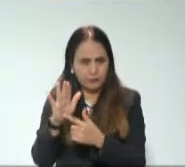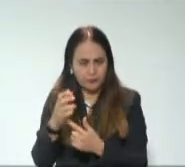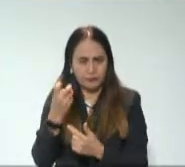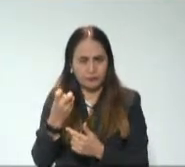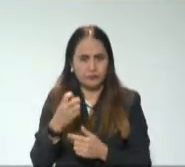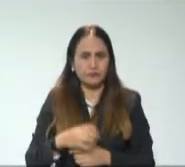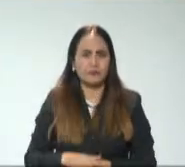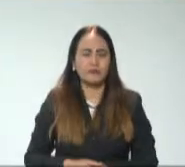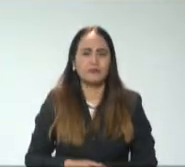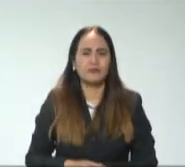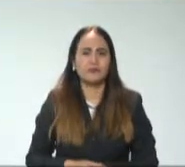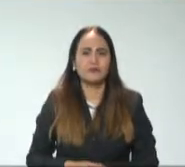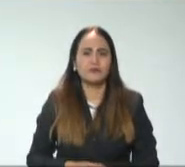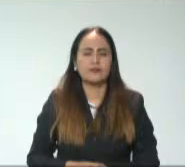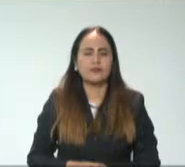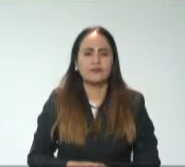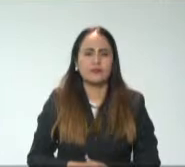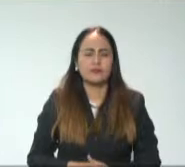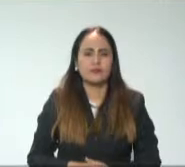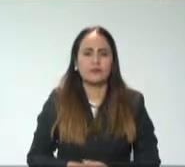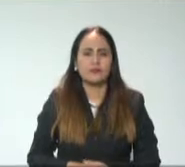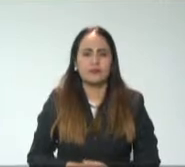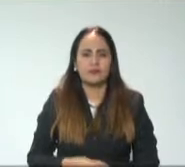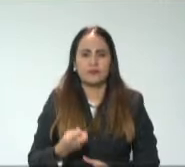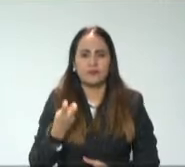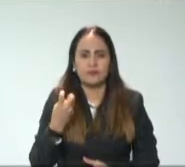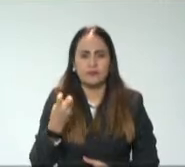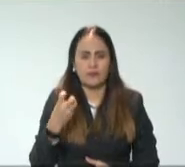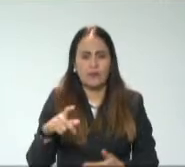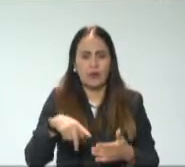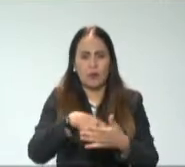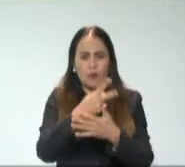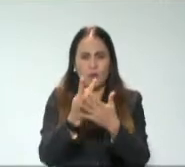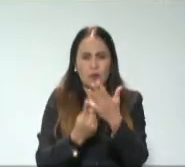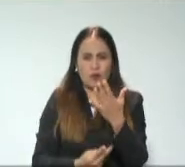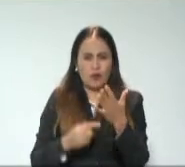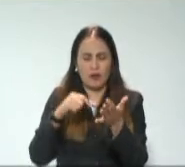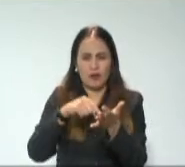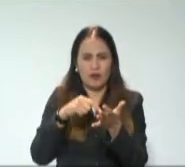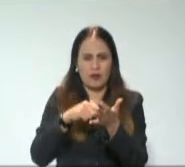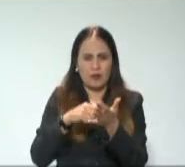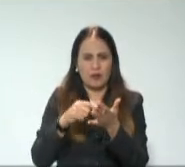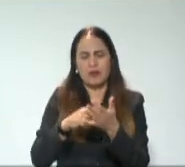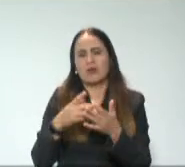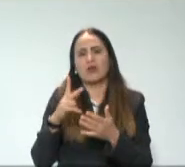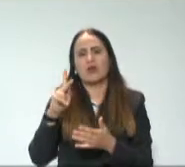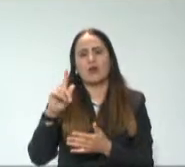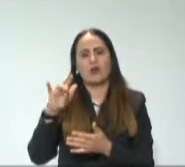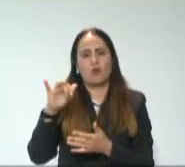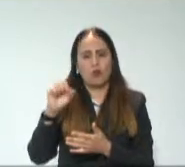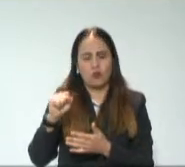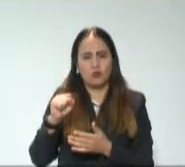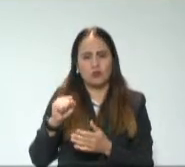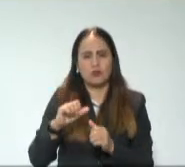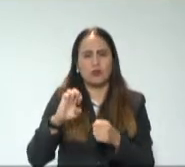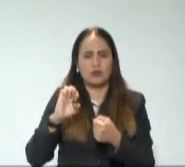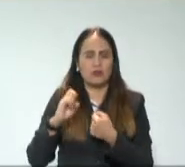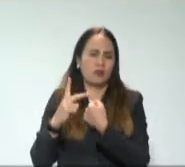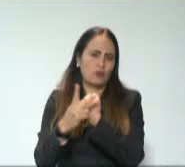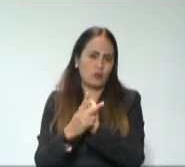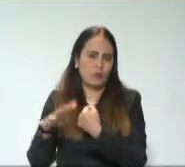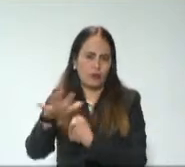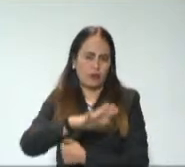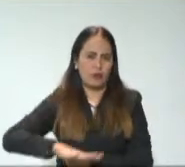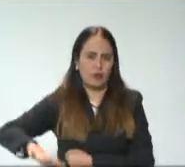fas covid por tanto eh desde desde el programa de eurosocial Plus de la Unión Europea Seguiremos acompañando